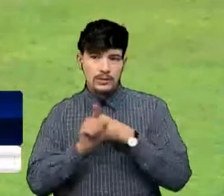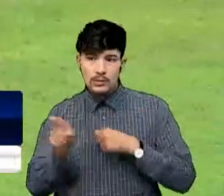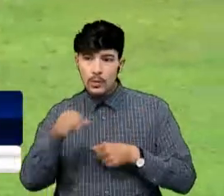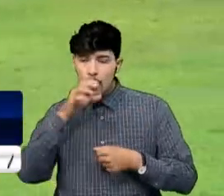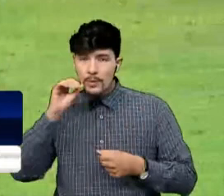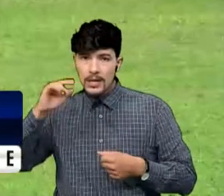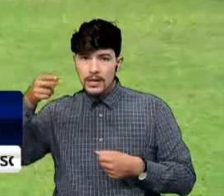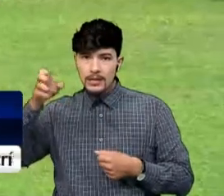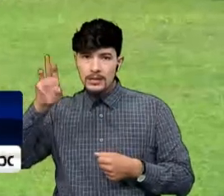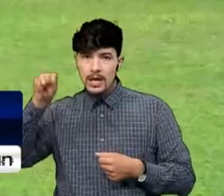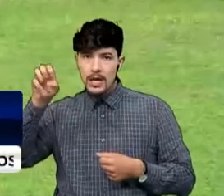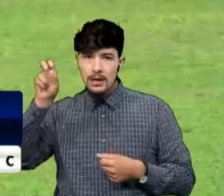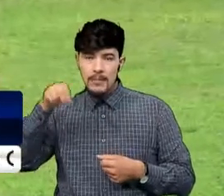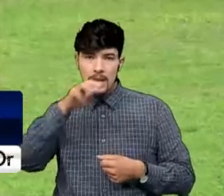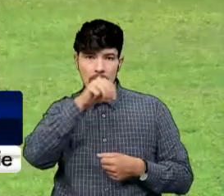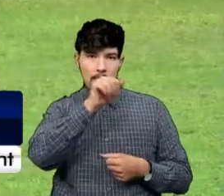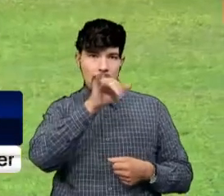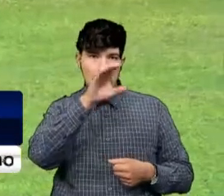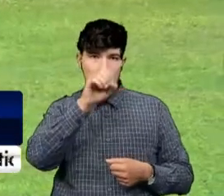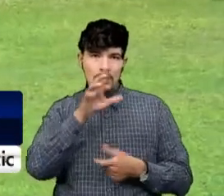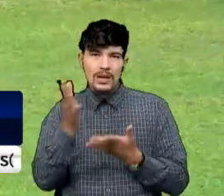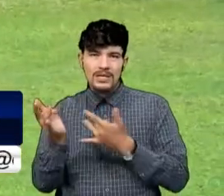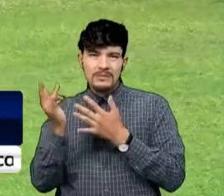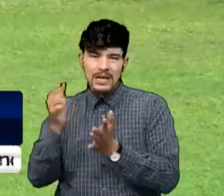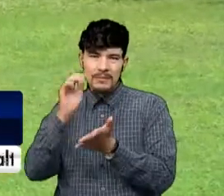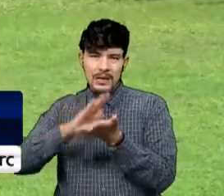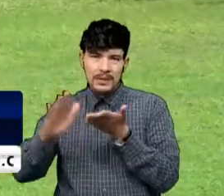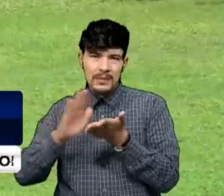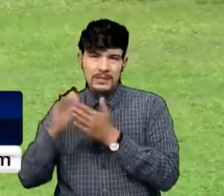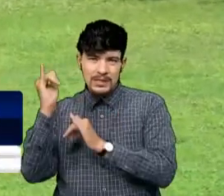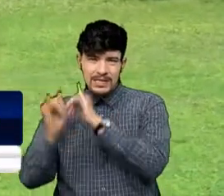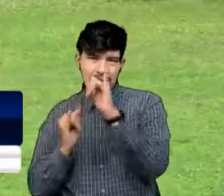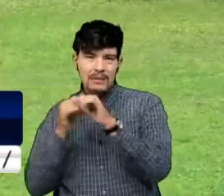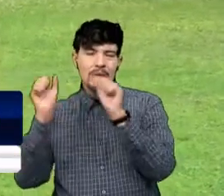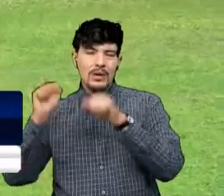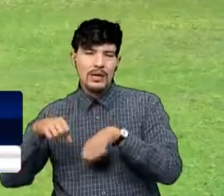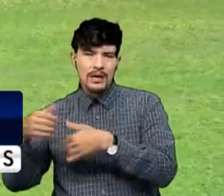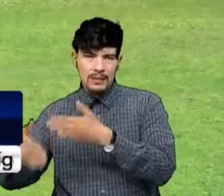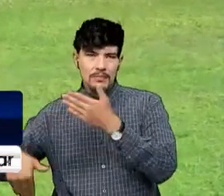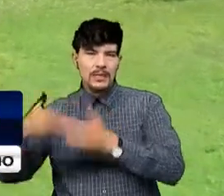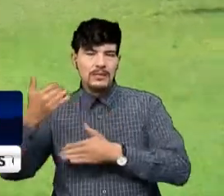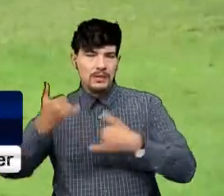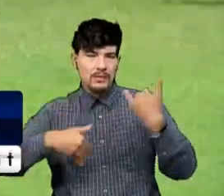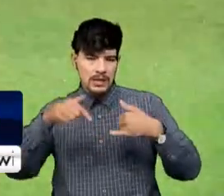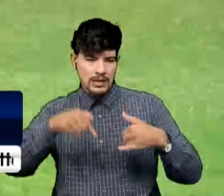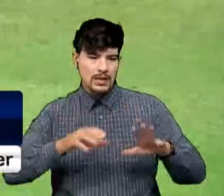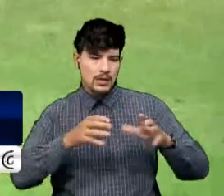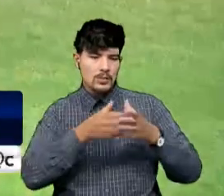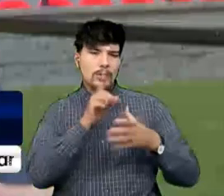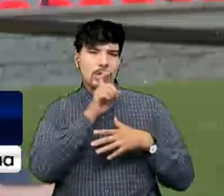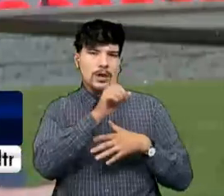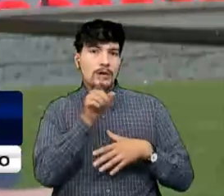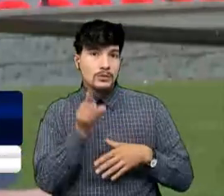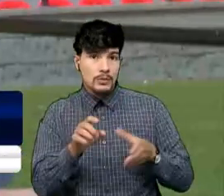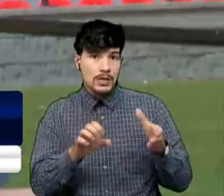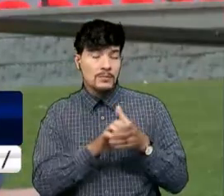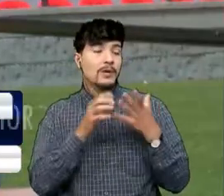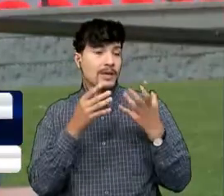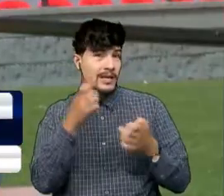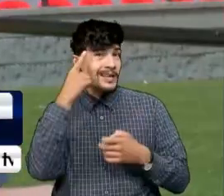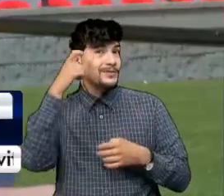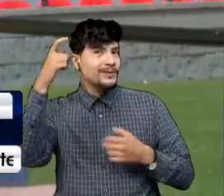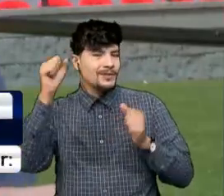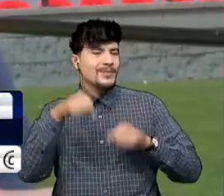cárdenas y maikel rangel esperan por el transfer para jugar con la camisa del leopardo equipo con el que tienen grandes ilusiones e irse